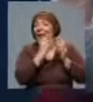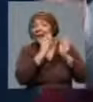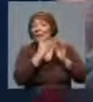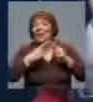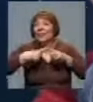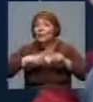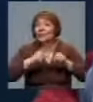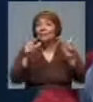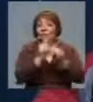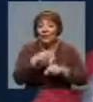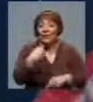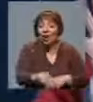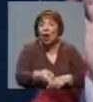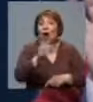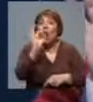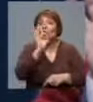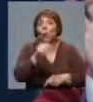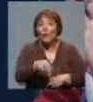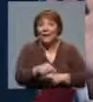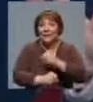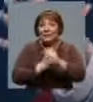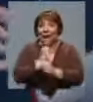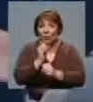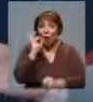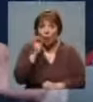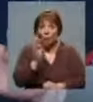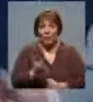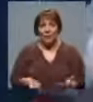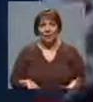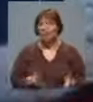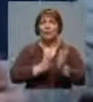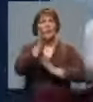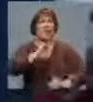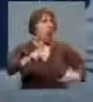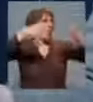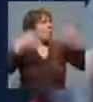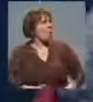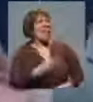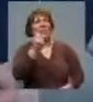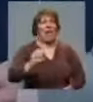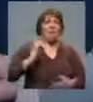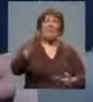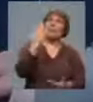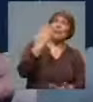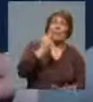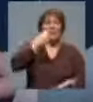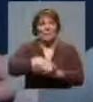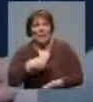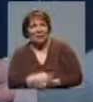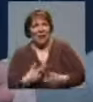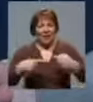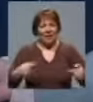la de discusión terminaba en octubre de este año Entonces salí de decir que no se cumplió Dame más plata es